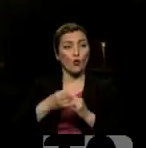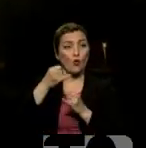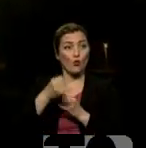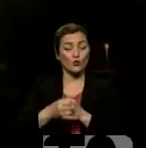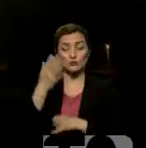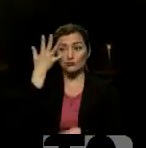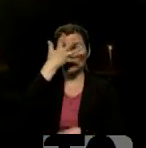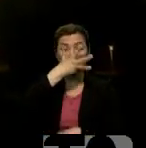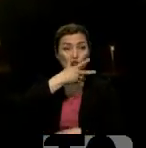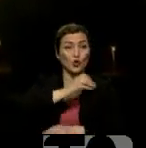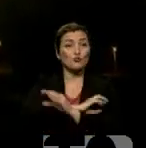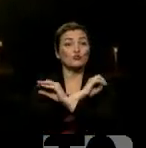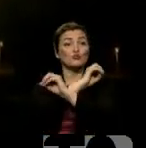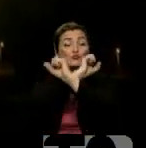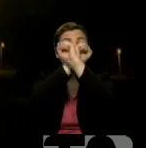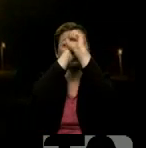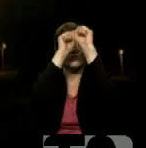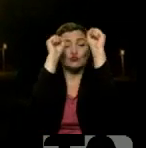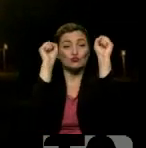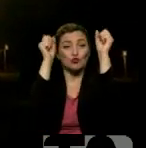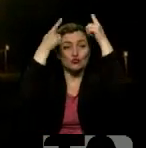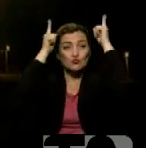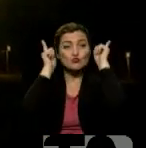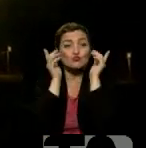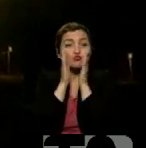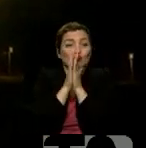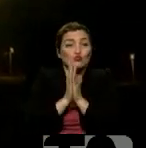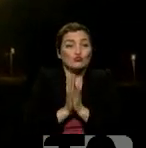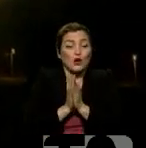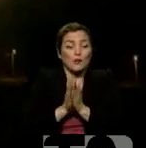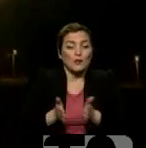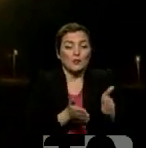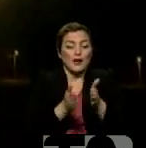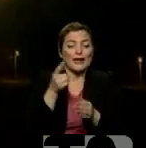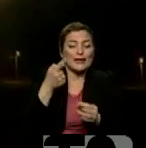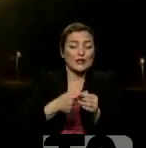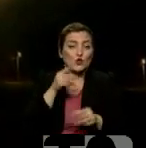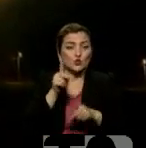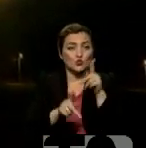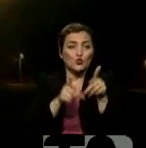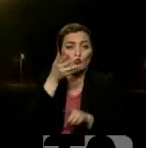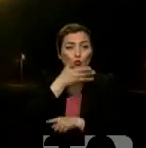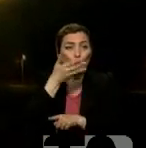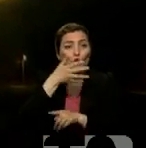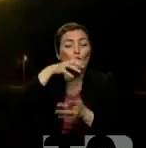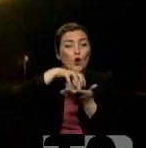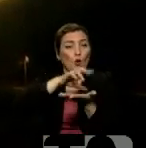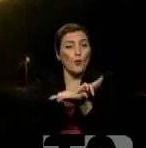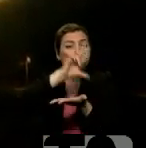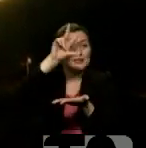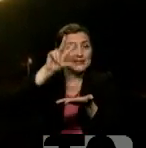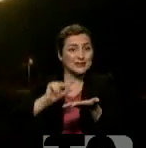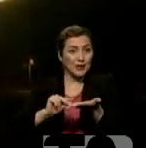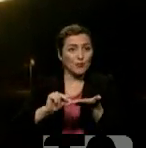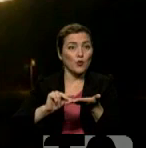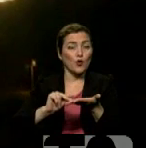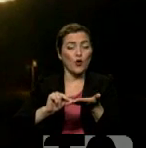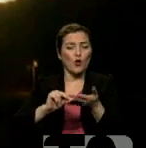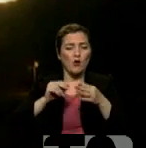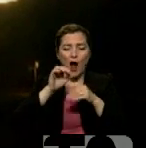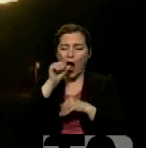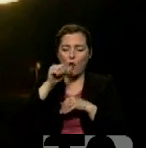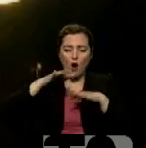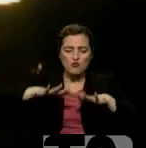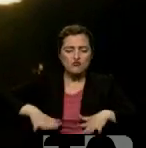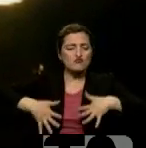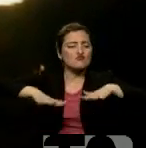Finalizamos con un hermoso amanecer en el sector de La Virgen, en la vía Quito-Papayacta. Esta parroquia de la provincia de Napo es conocida por sus aguas